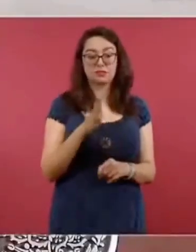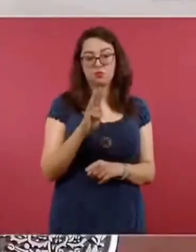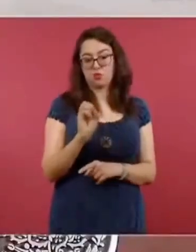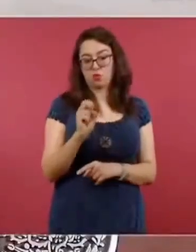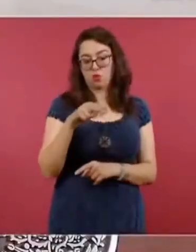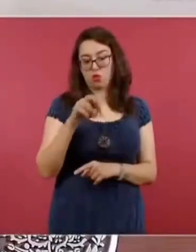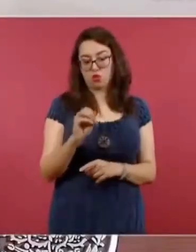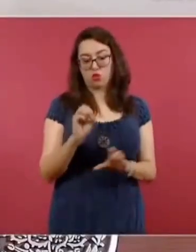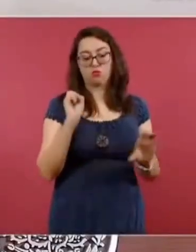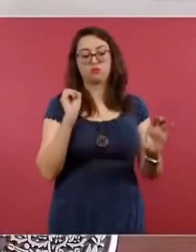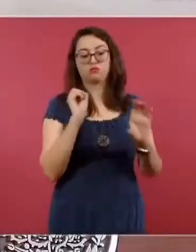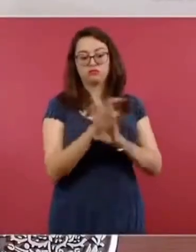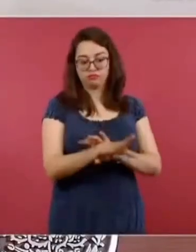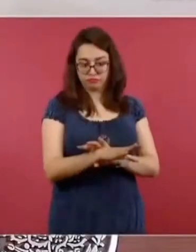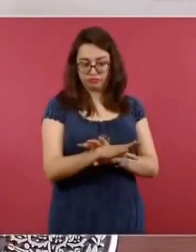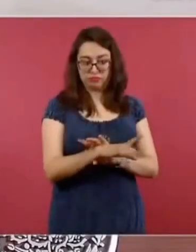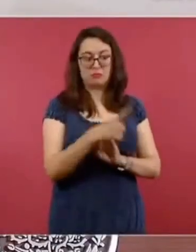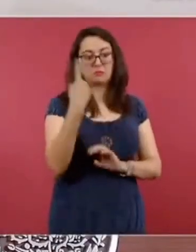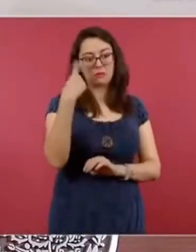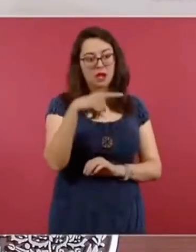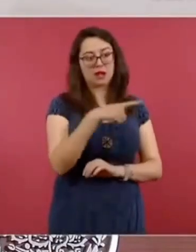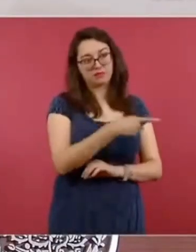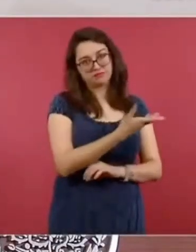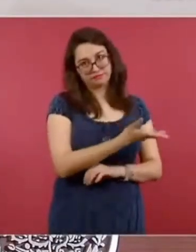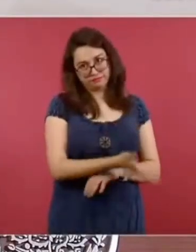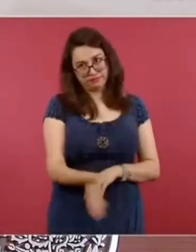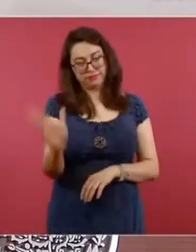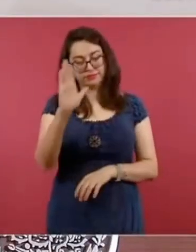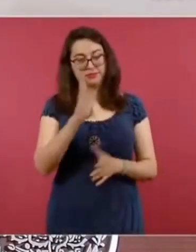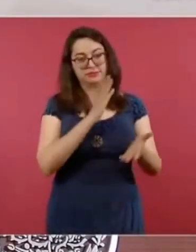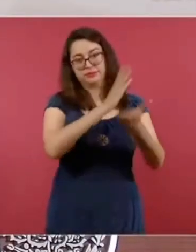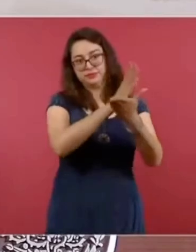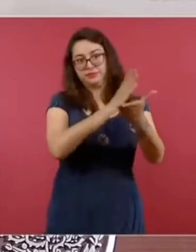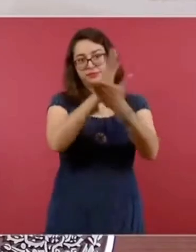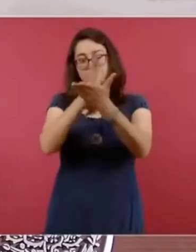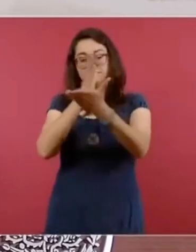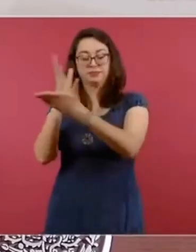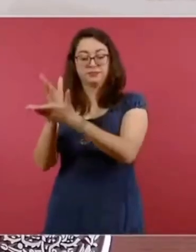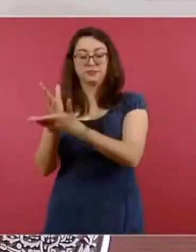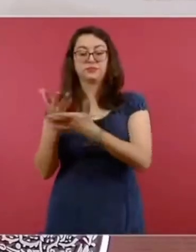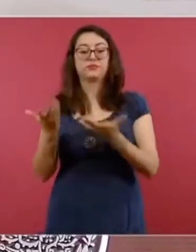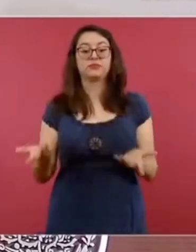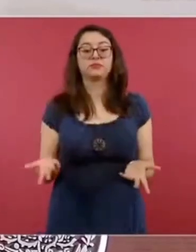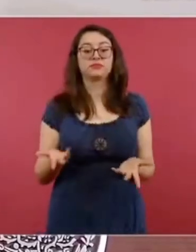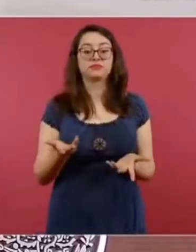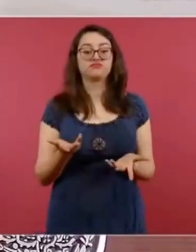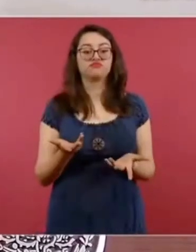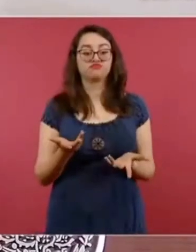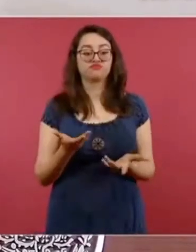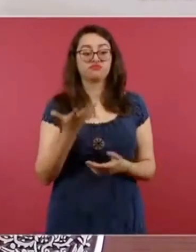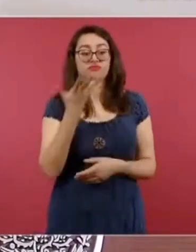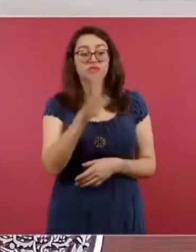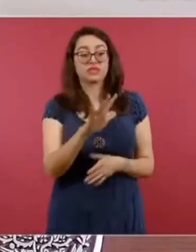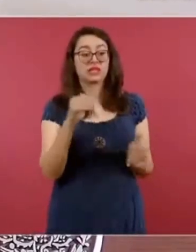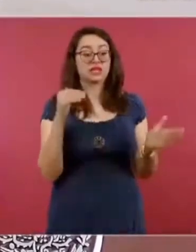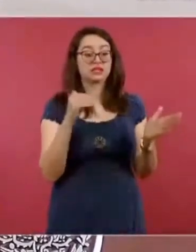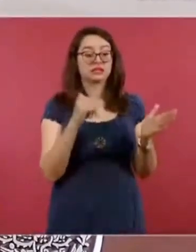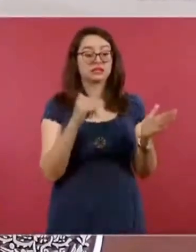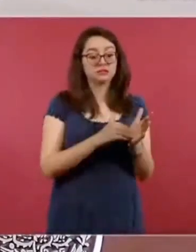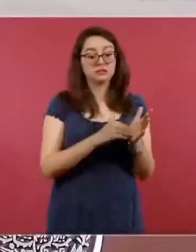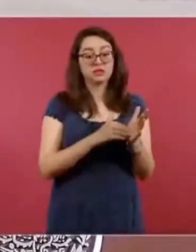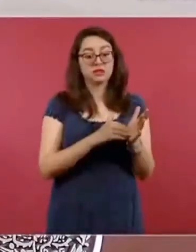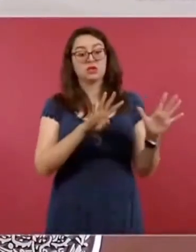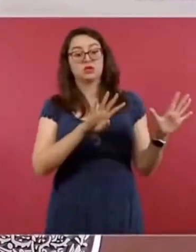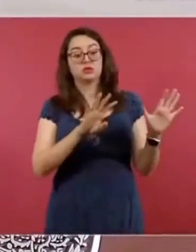vayan a estos lugares y atendan en alguno de estos 282 hospitales con un bono consistente en